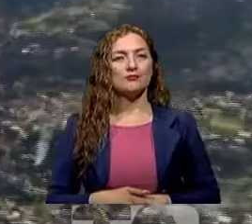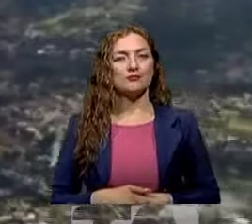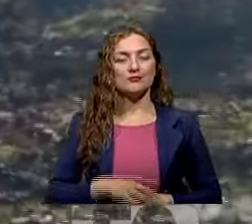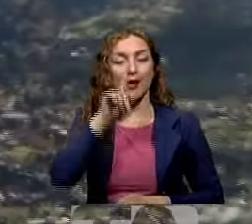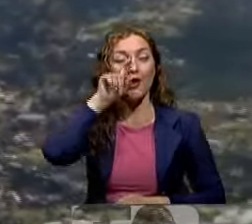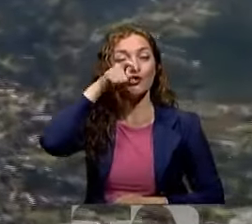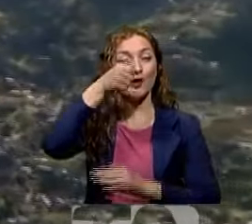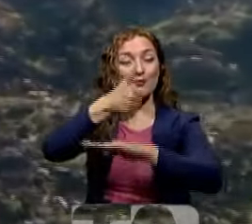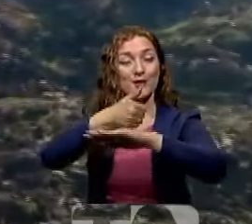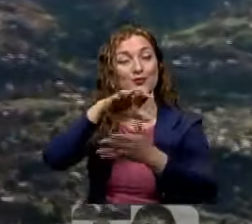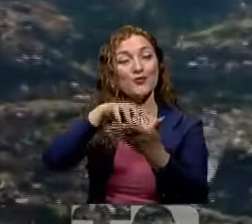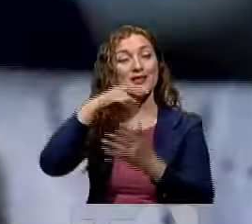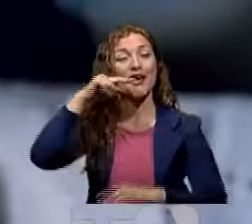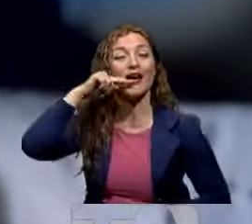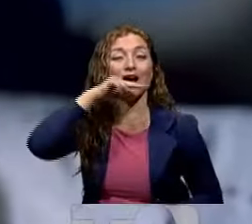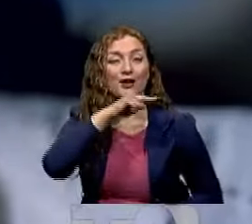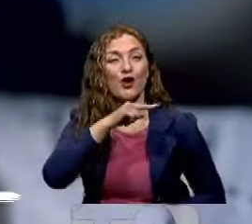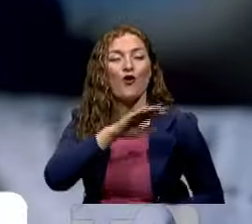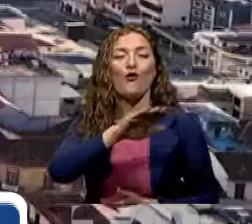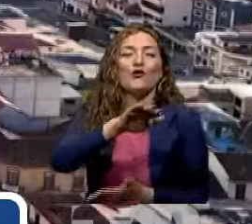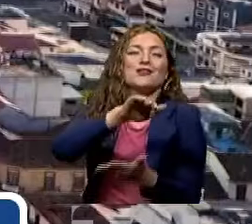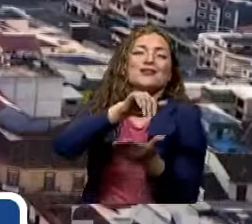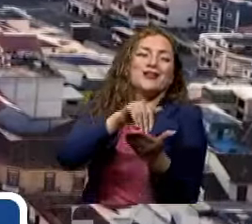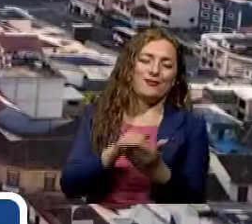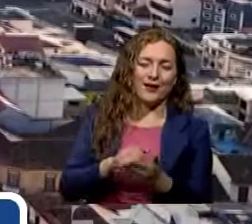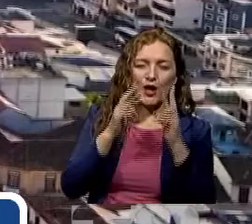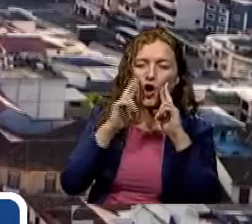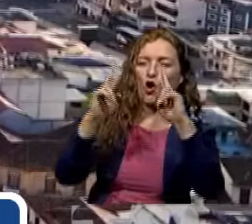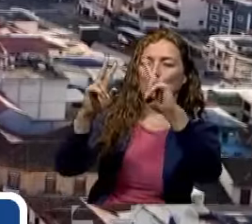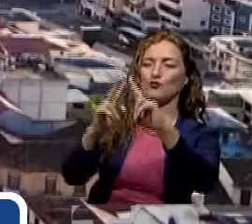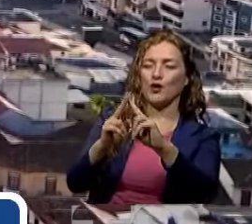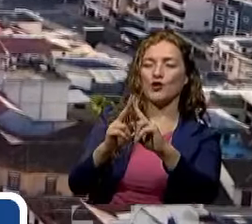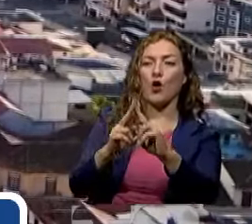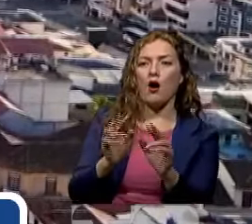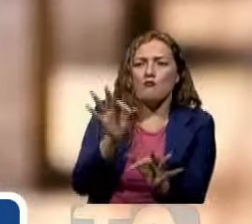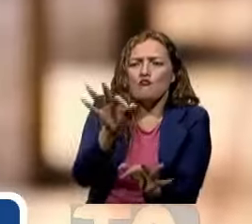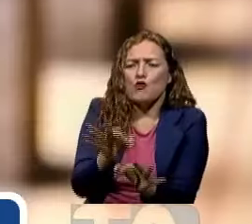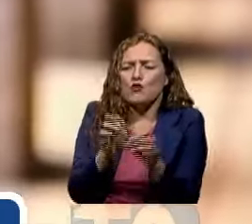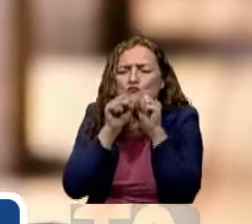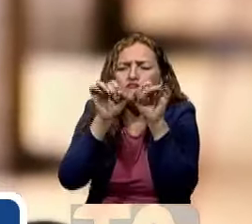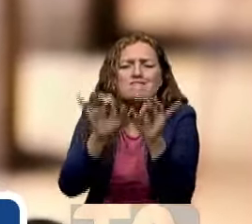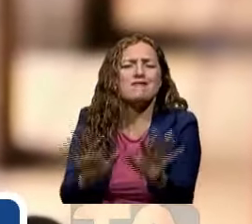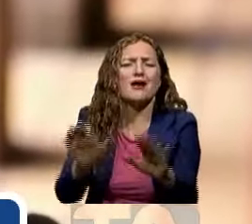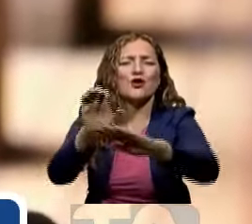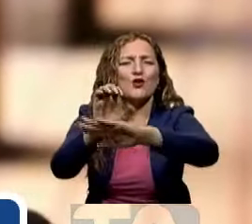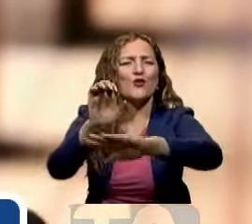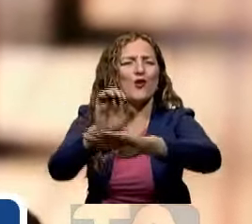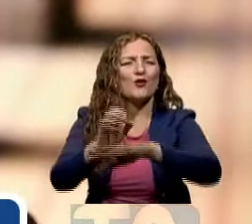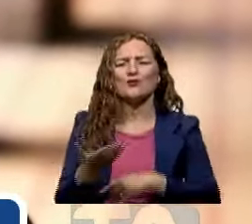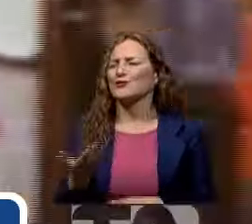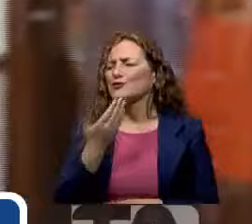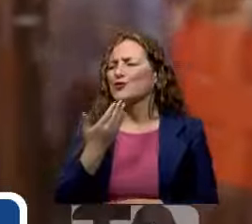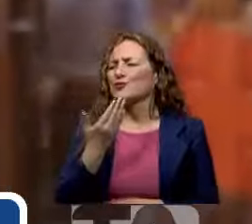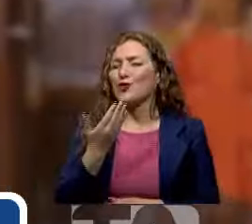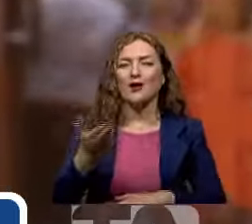Azogues, la capital de la provincia del Cañar, una vez más recibió la designación como Pueblo Mágico del Ecuador. Esta nueva nominación se cumple